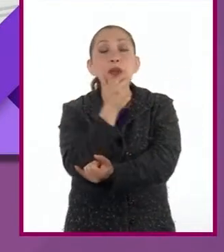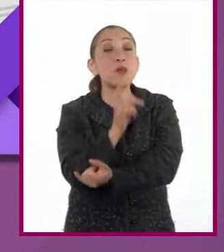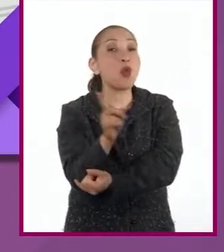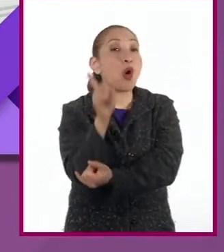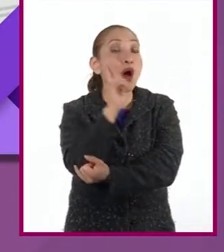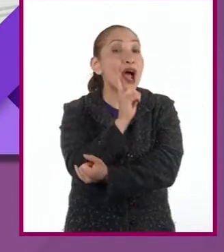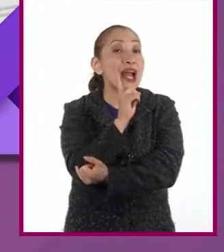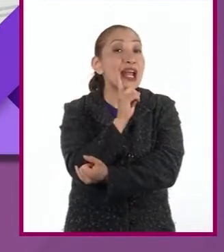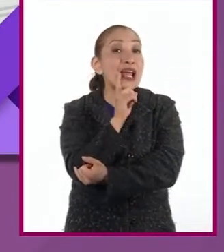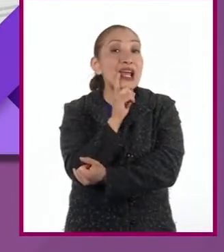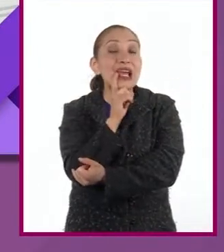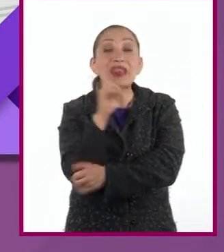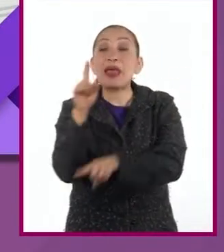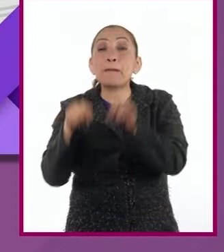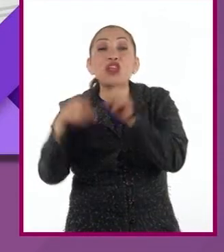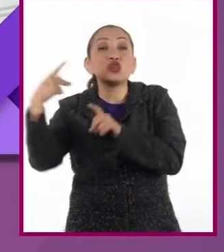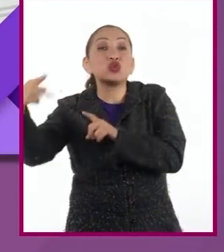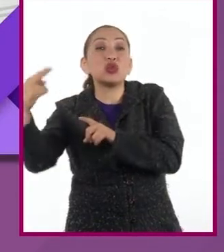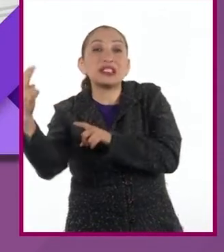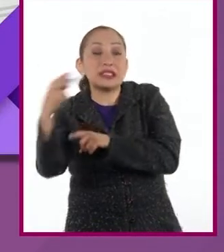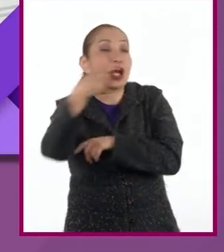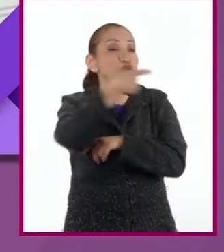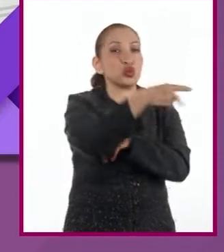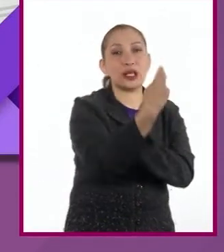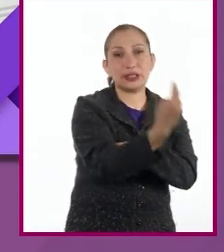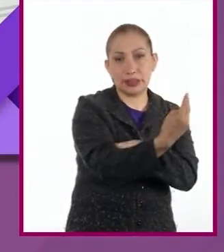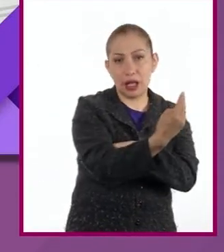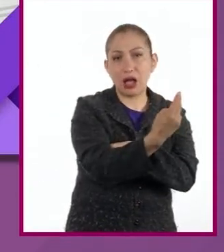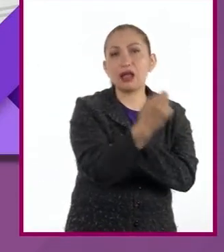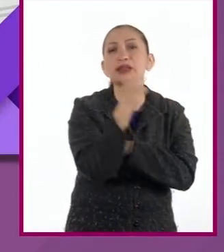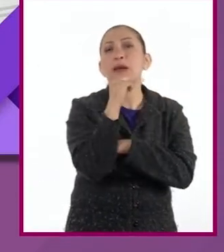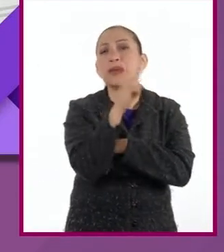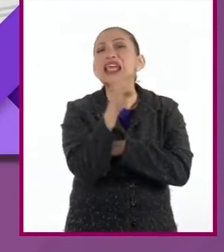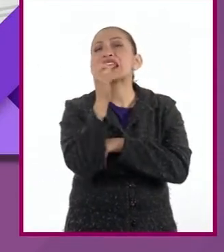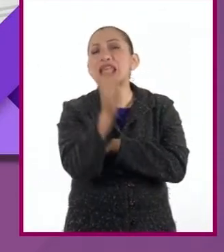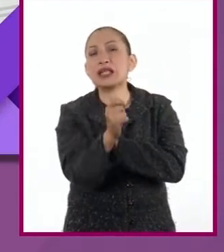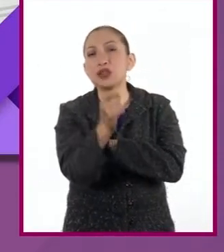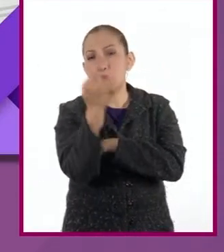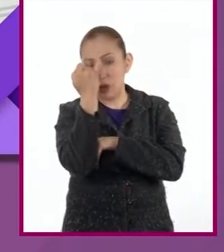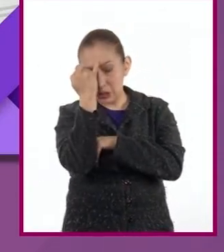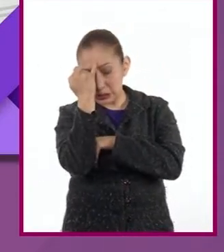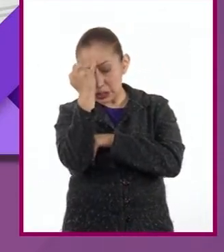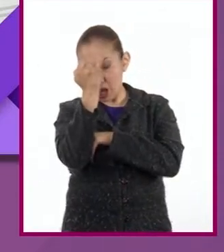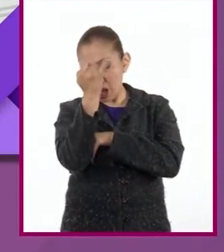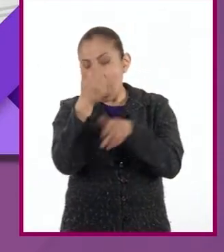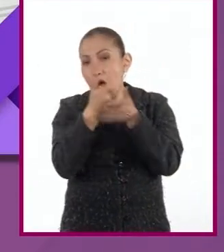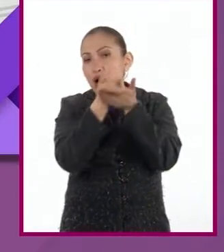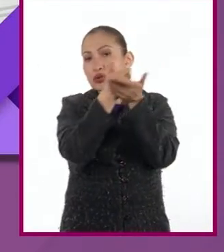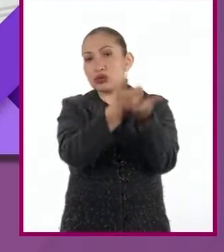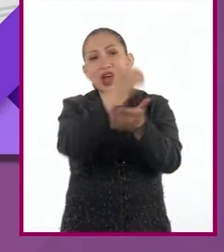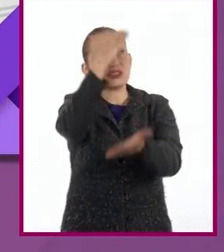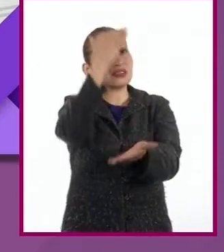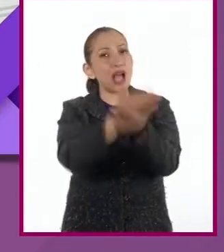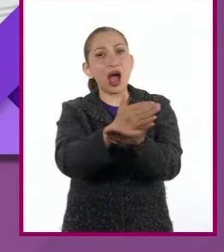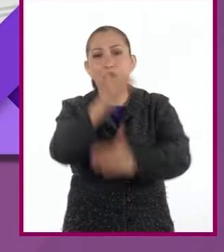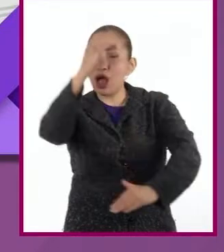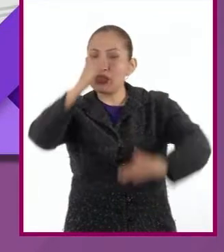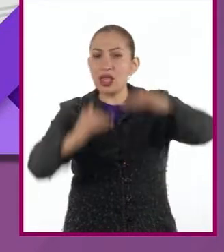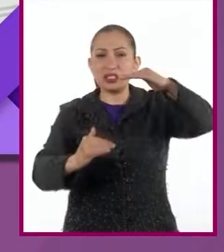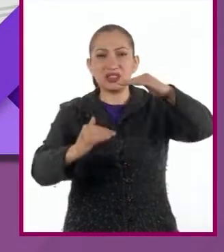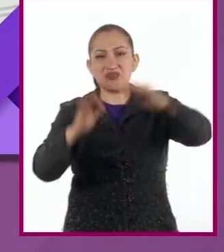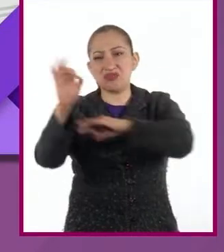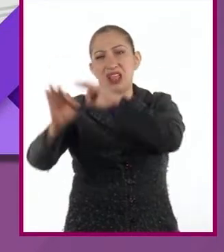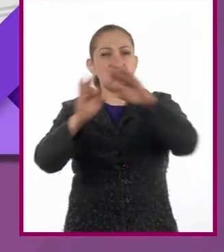acuerdo con sus respectivas necesidades. También es entendida como una estrategia que permite acabar con las desigualdades de